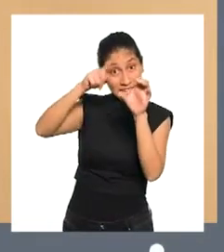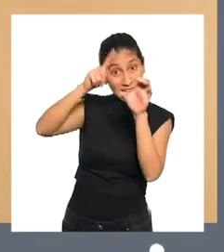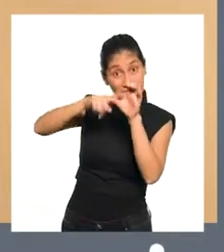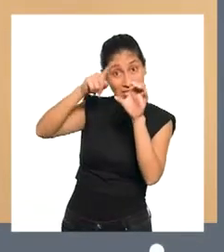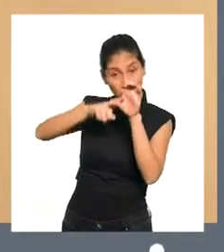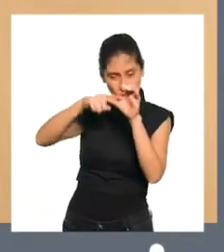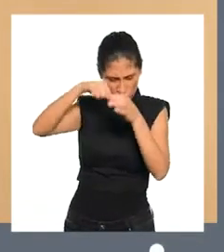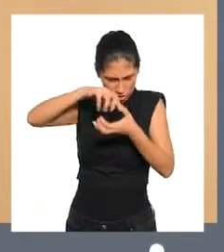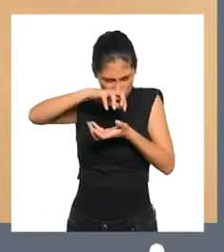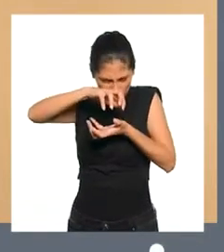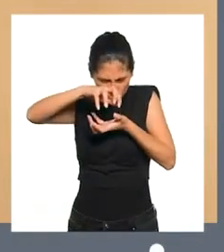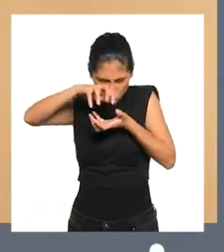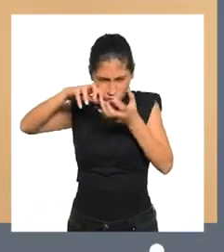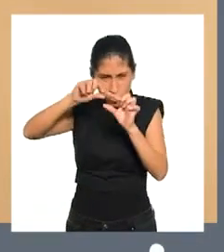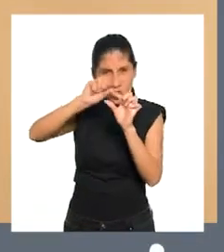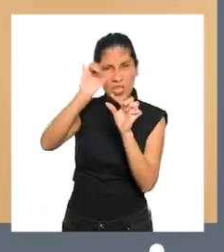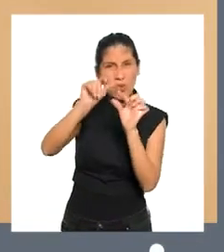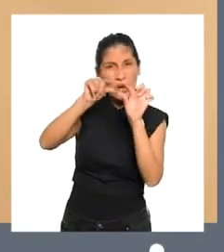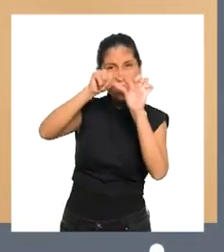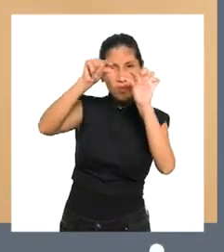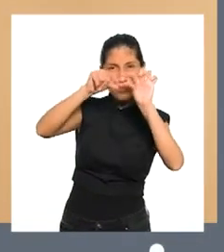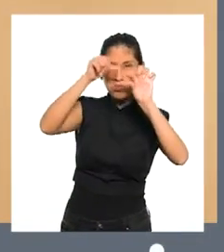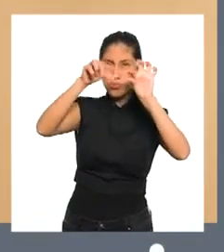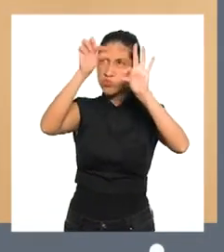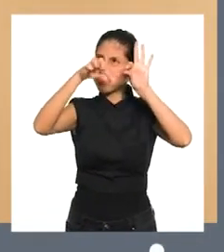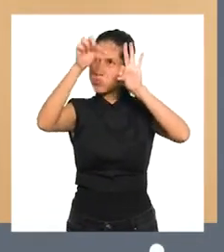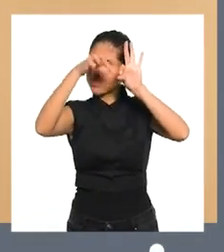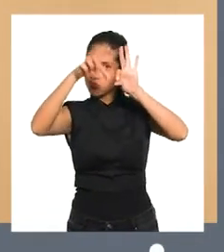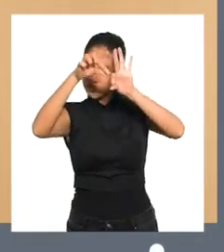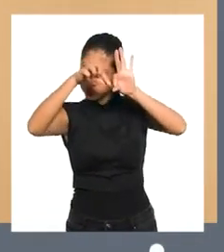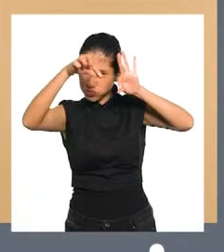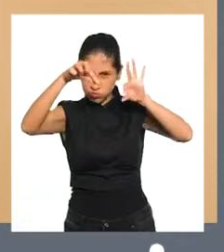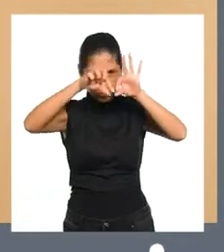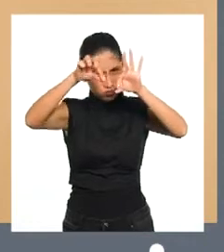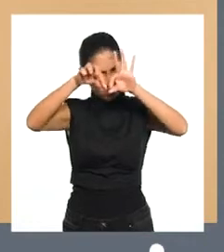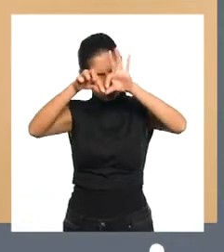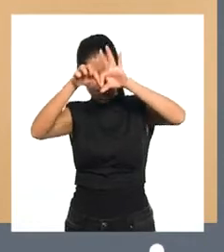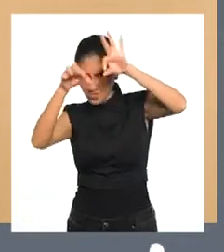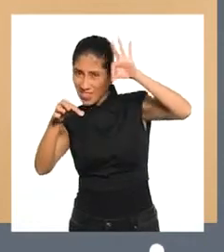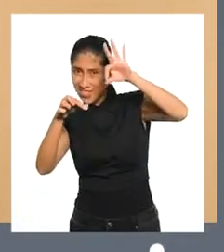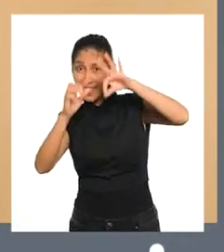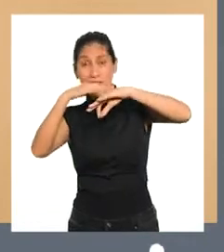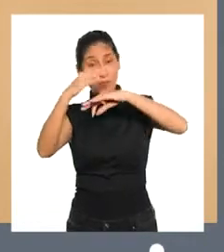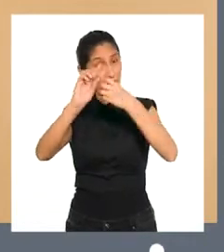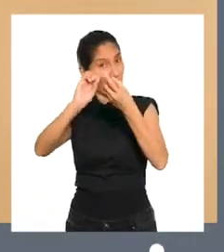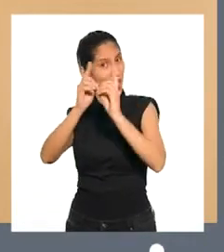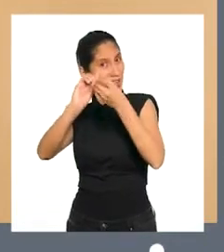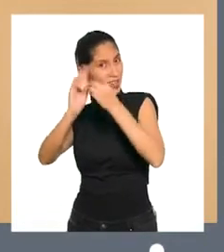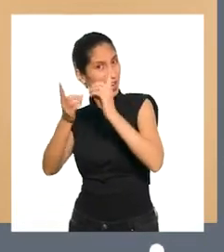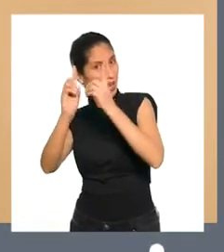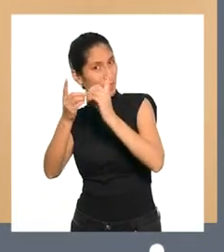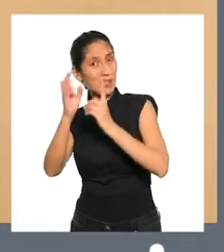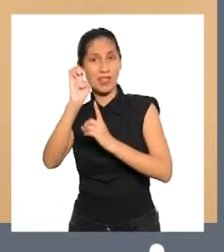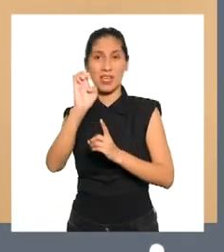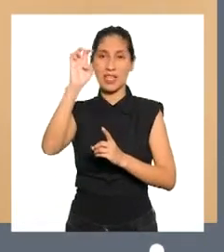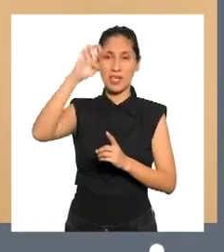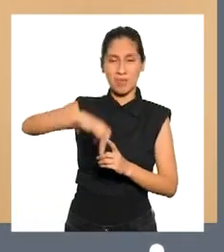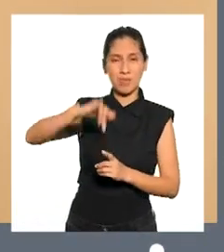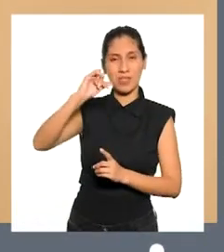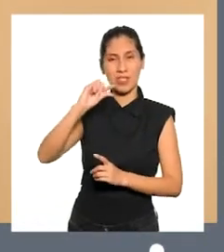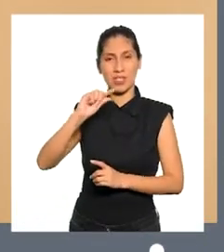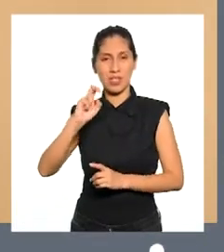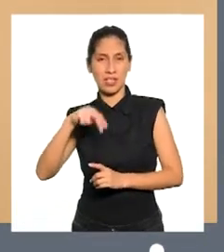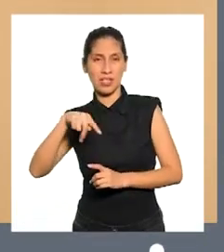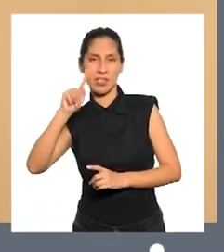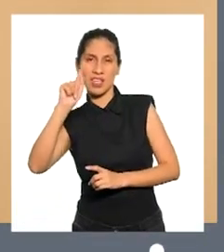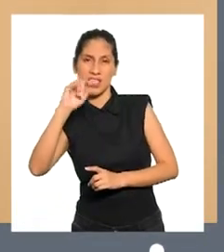de ovillo de lana que se va marcando en ciertos tramos, donde suceden los cambios epigenéticos, ya que estos